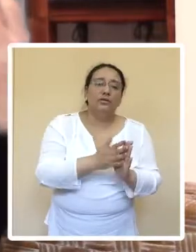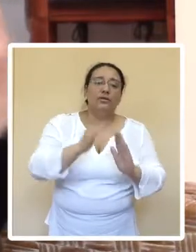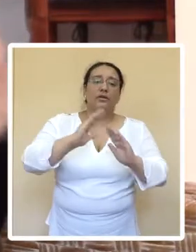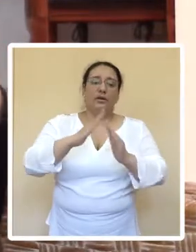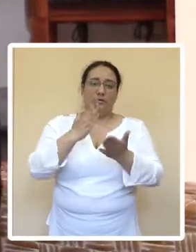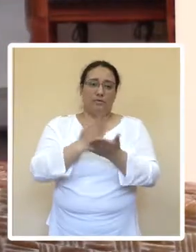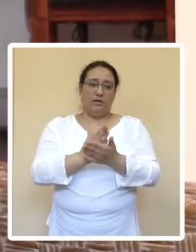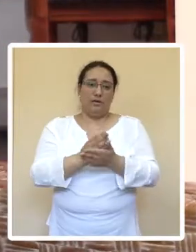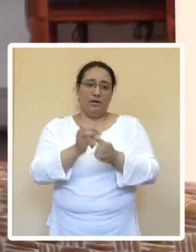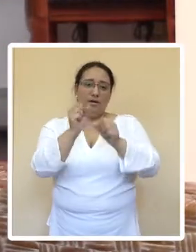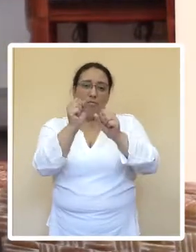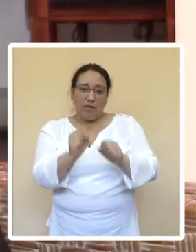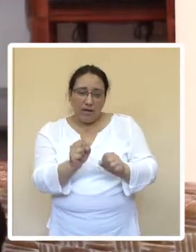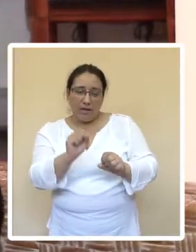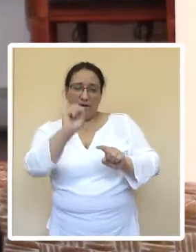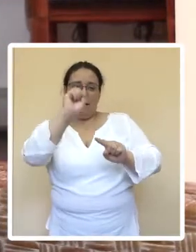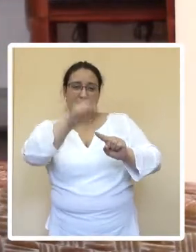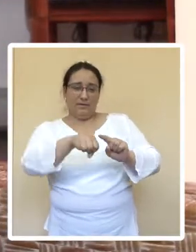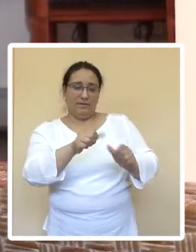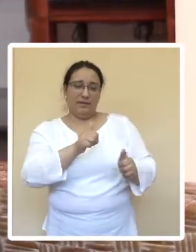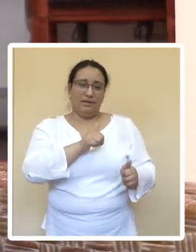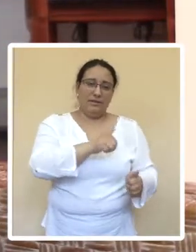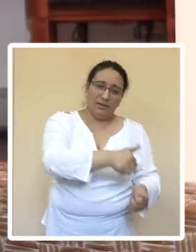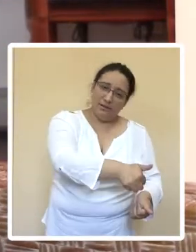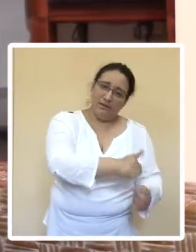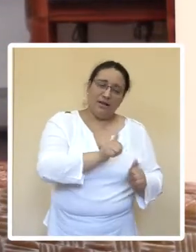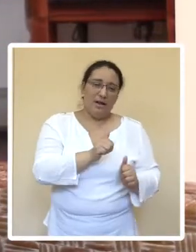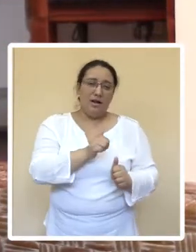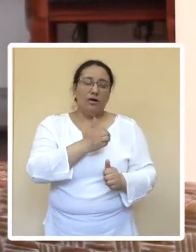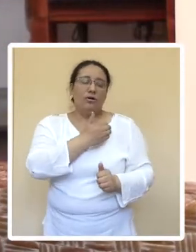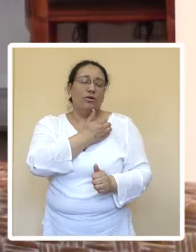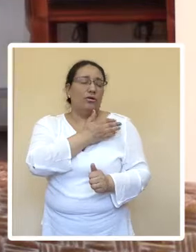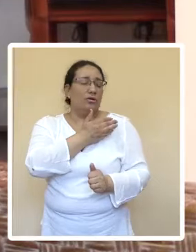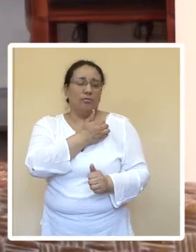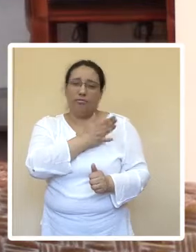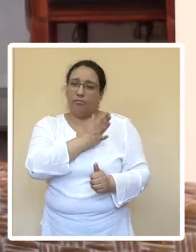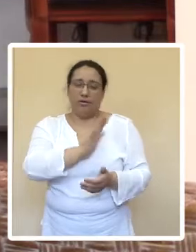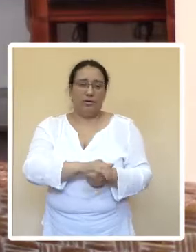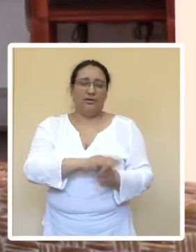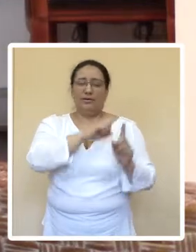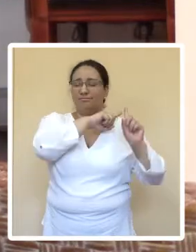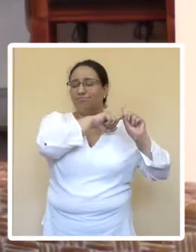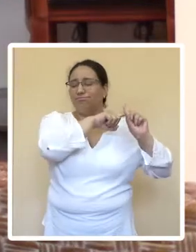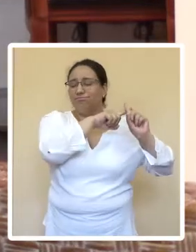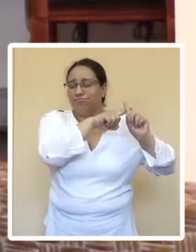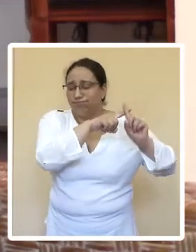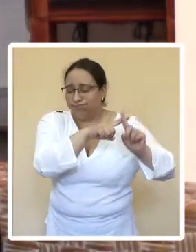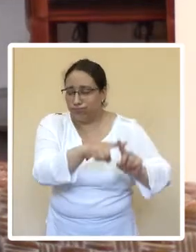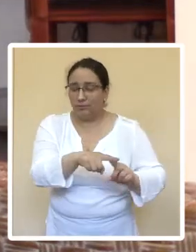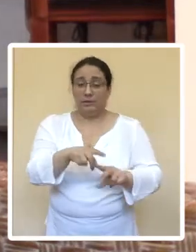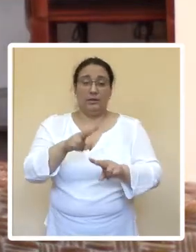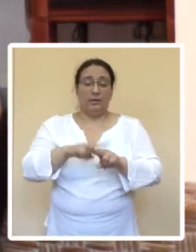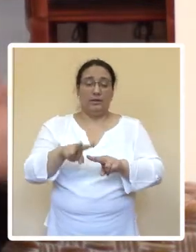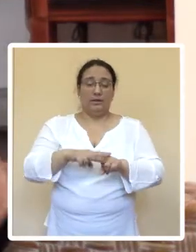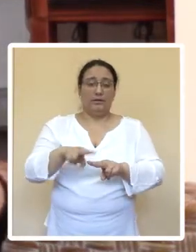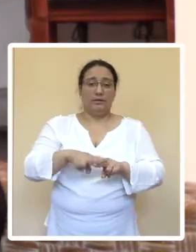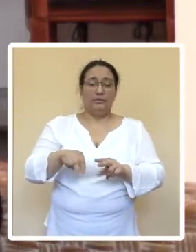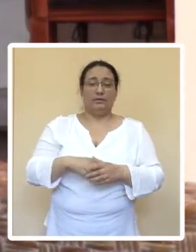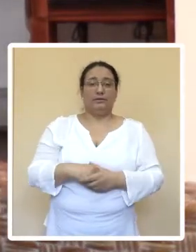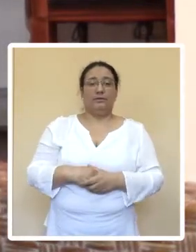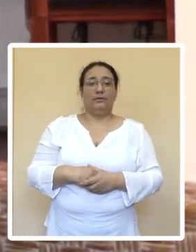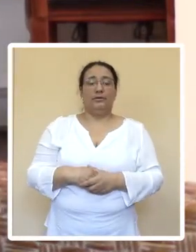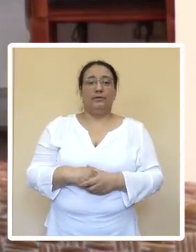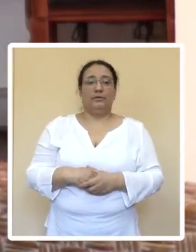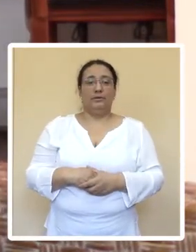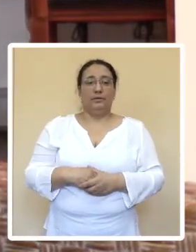cual puedan aceptar ese desafío, no importa el sacrificio, lo que hay que hacer por estos